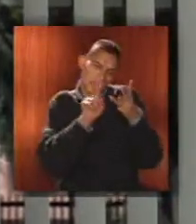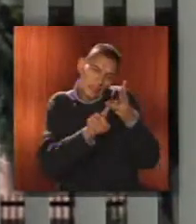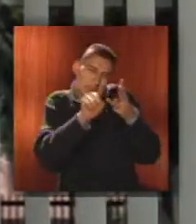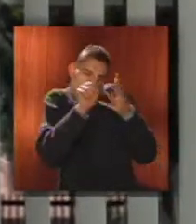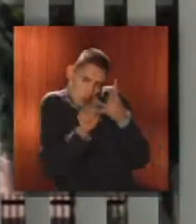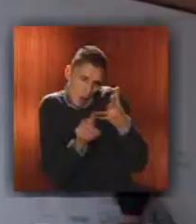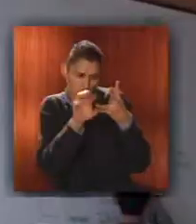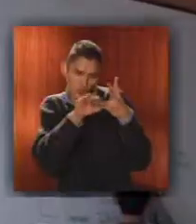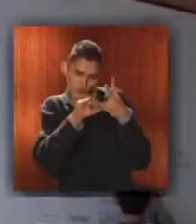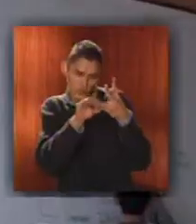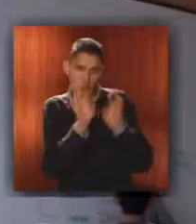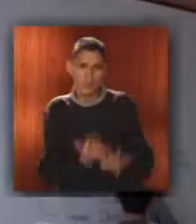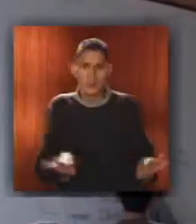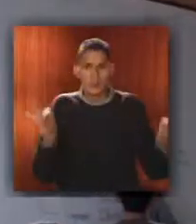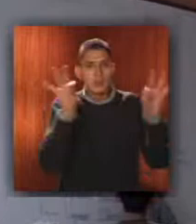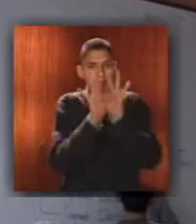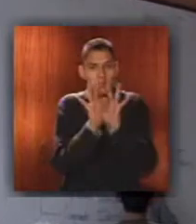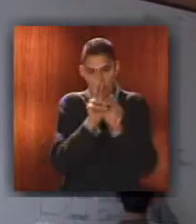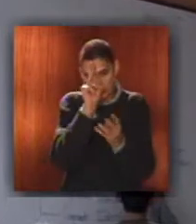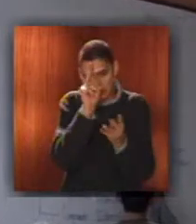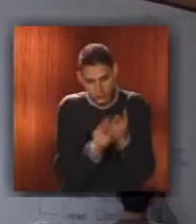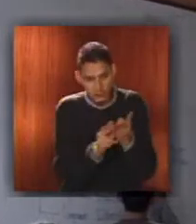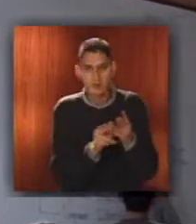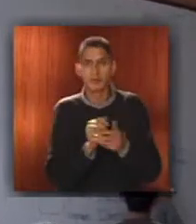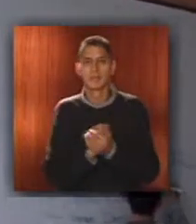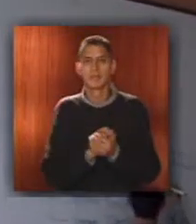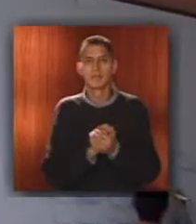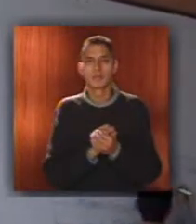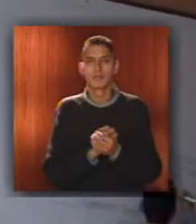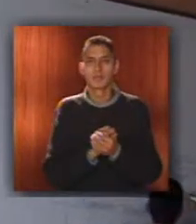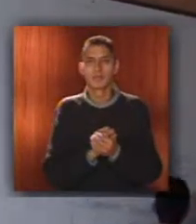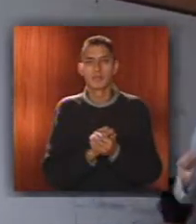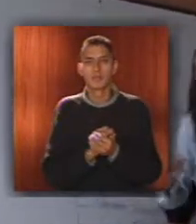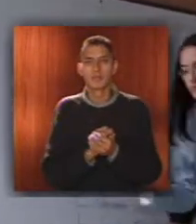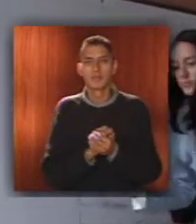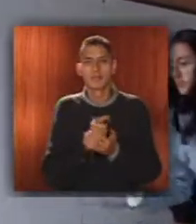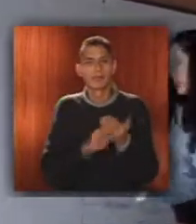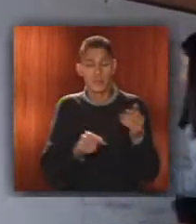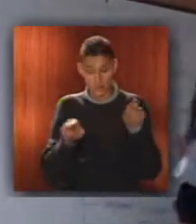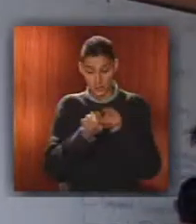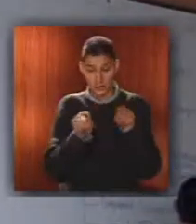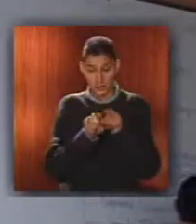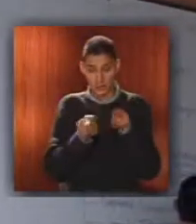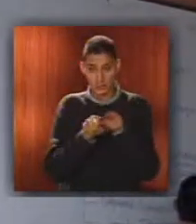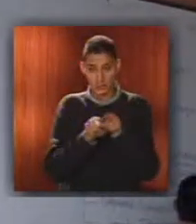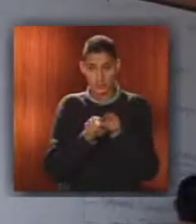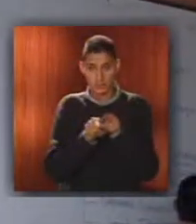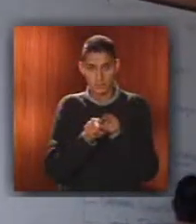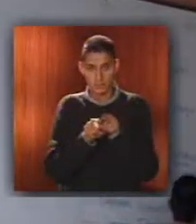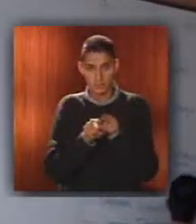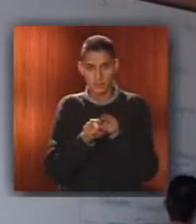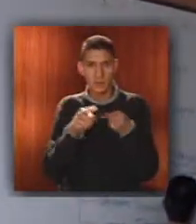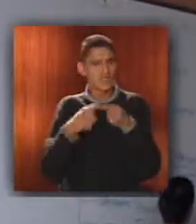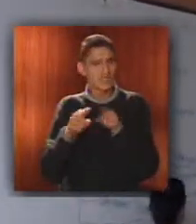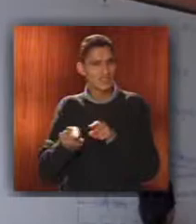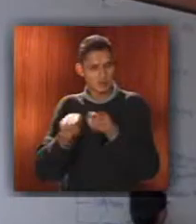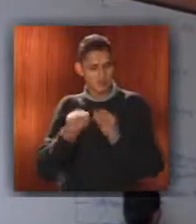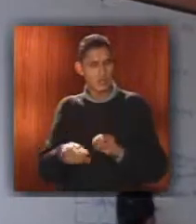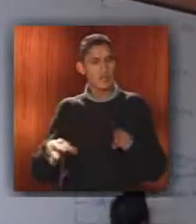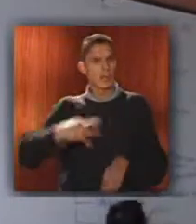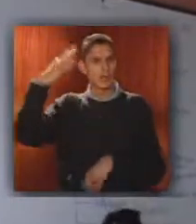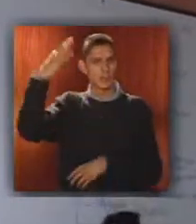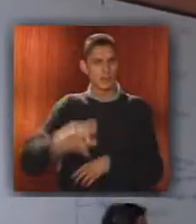elemento fundamental, digamos como tercer y cuarto elementos fundamentales a tener en cuenta, son